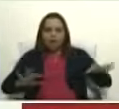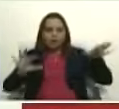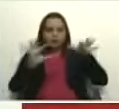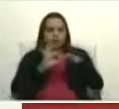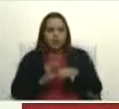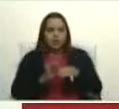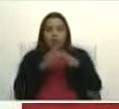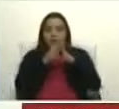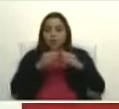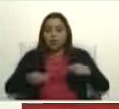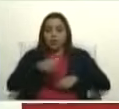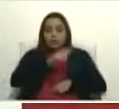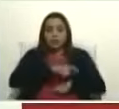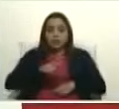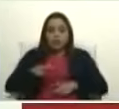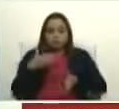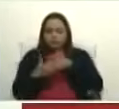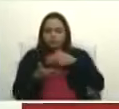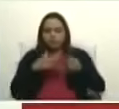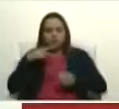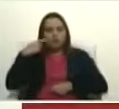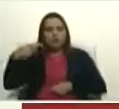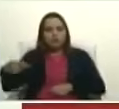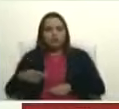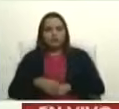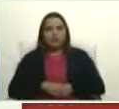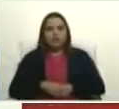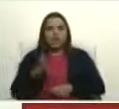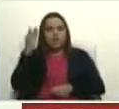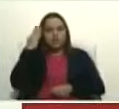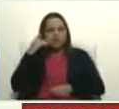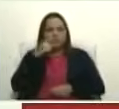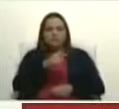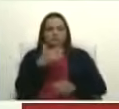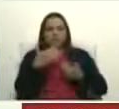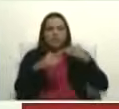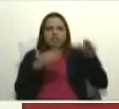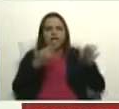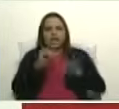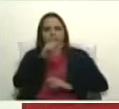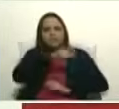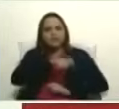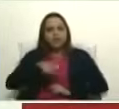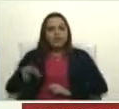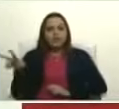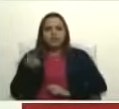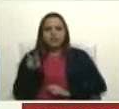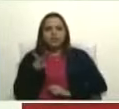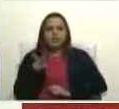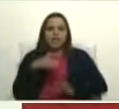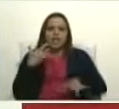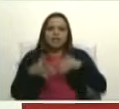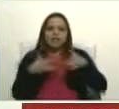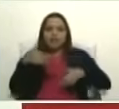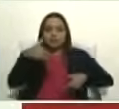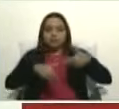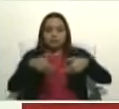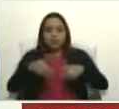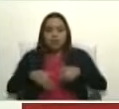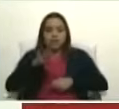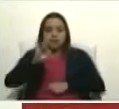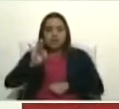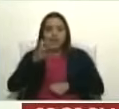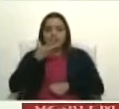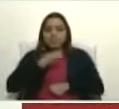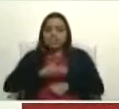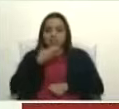de todos sin distinción política. Teniendo en cuenta eso, ¿qué mensaje envían los venezolanos en la jornada histórica del 3 de